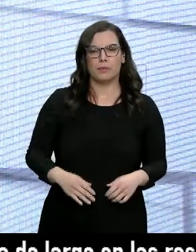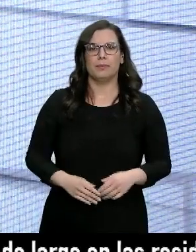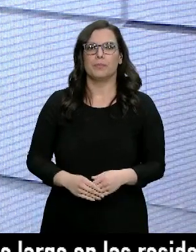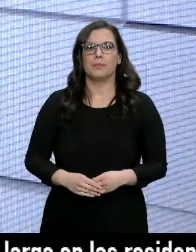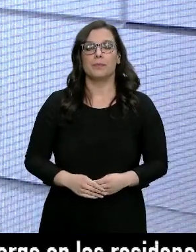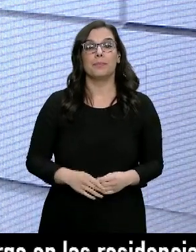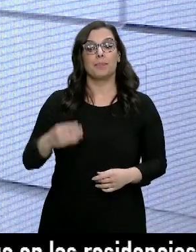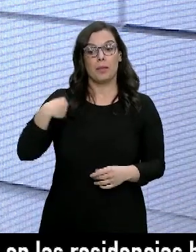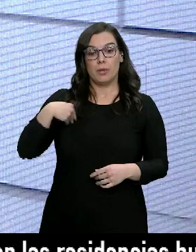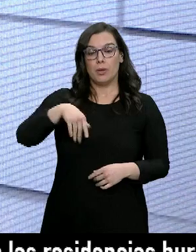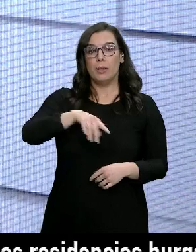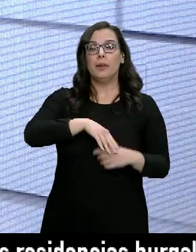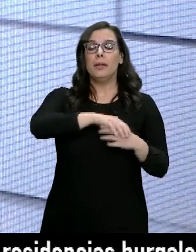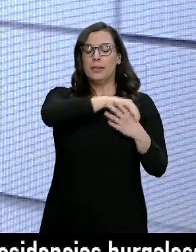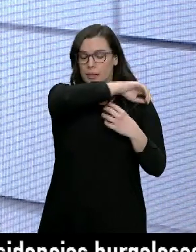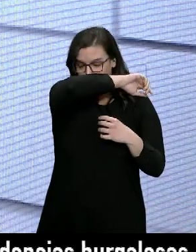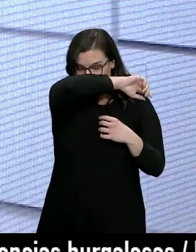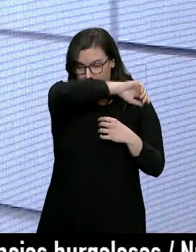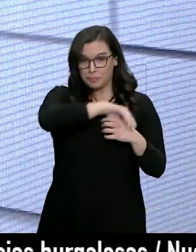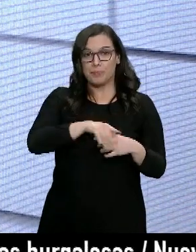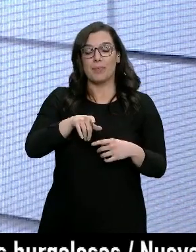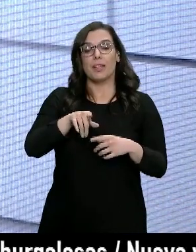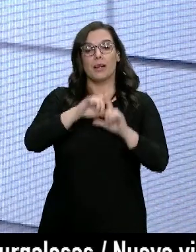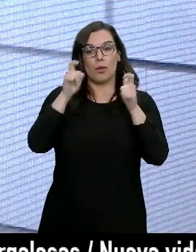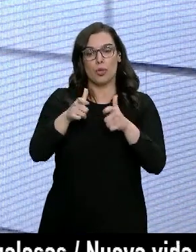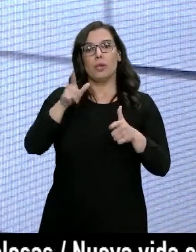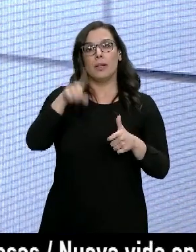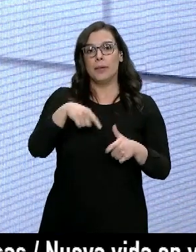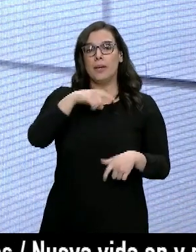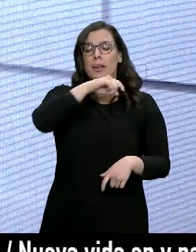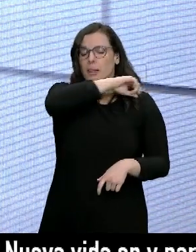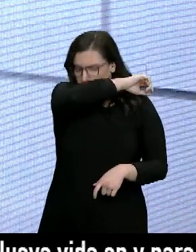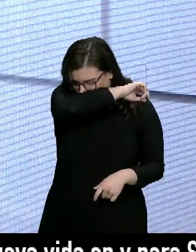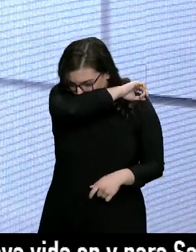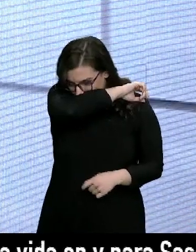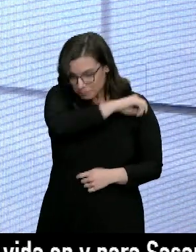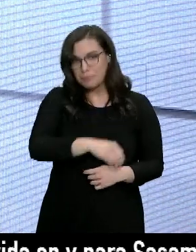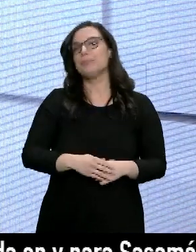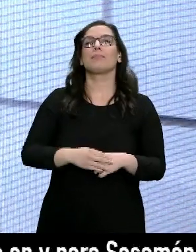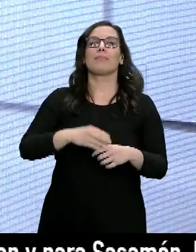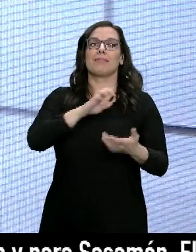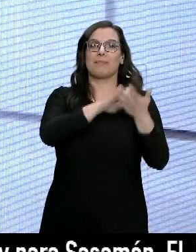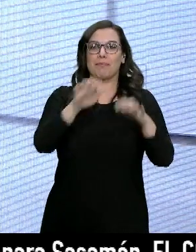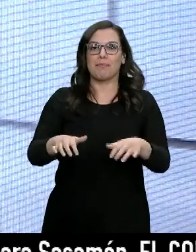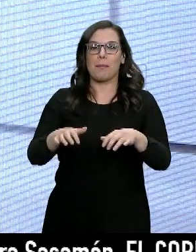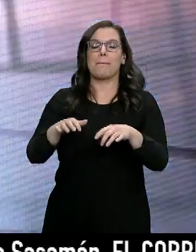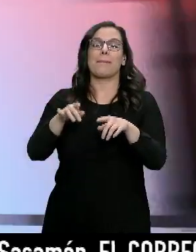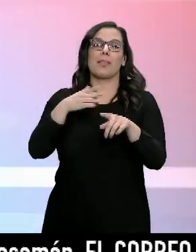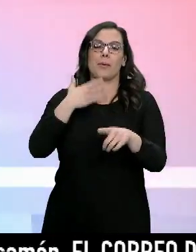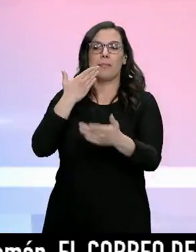que en esa reunión Castilla y León también va a pedir la herramienta jurídica para decretar un confinamiento domiciliario.